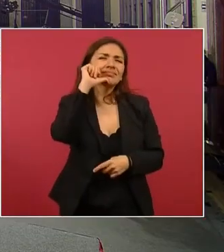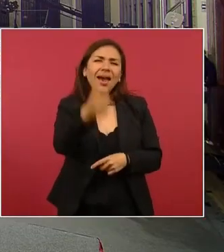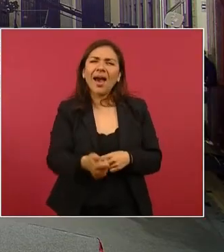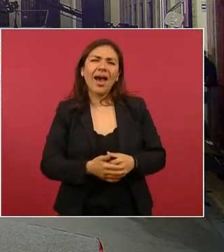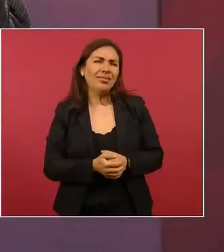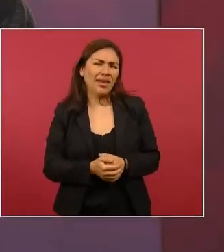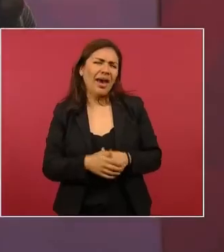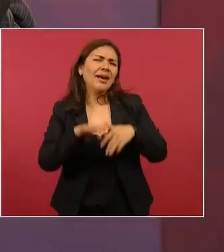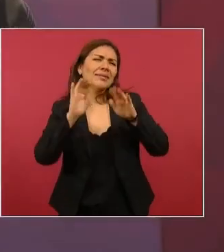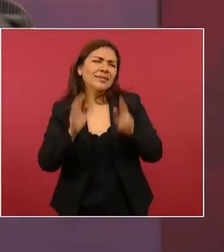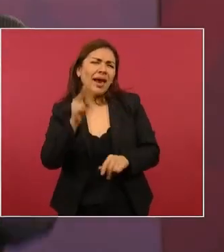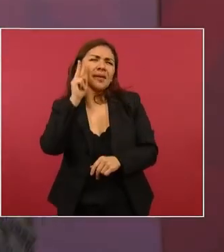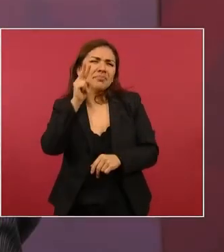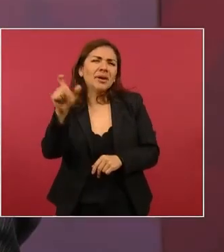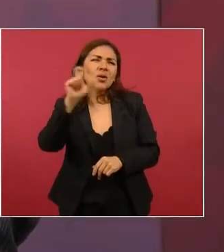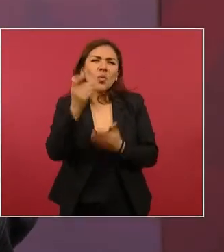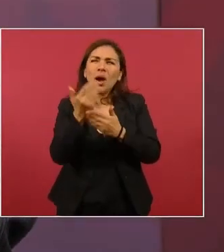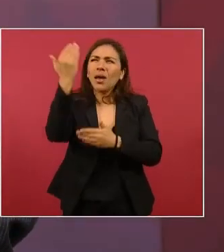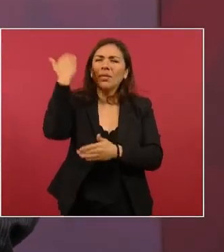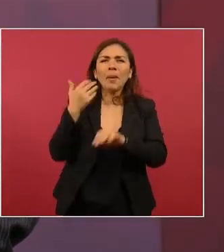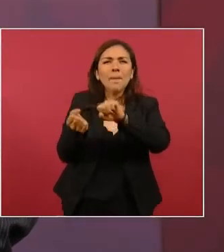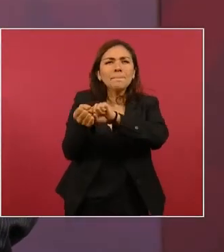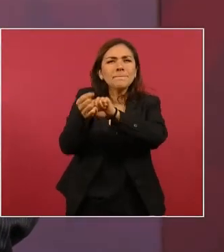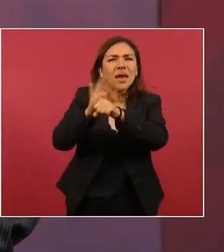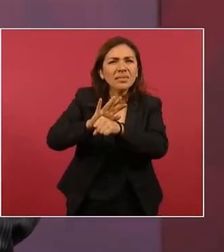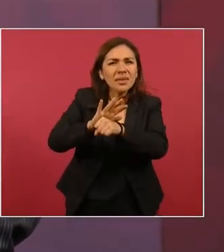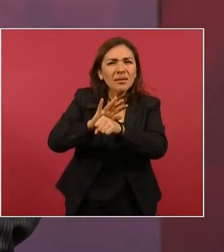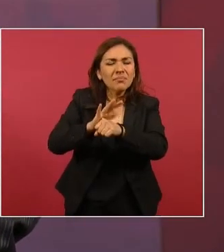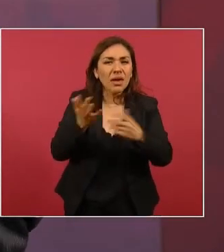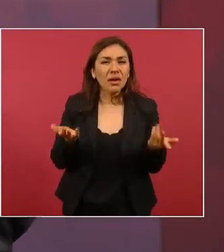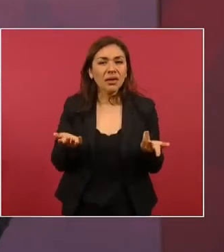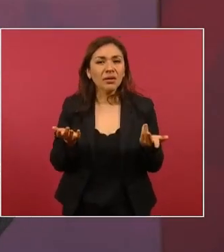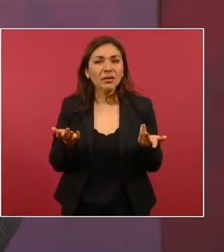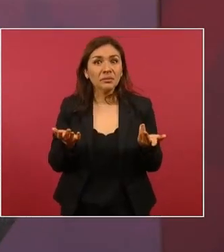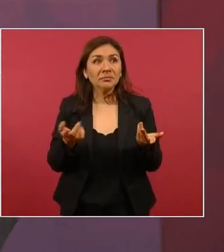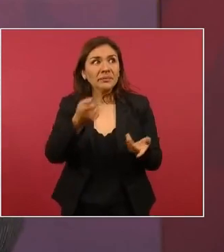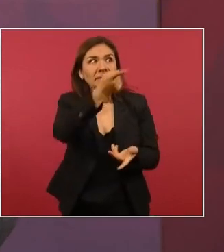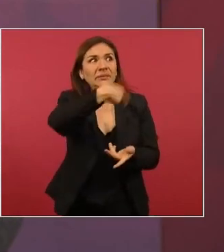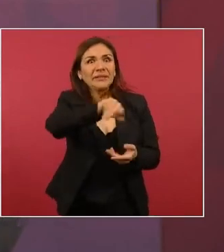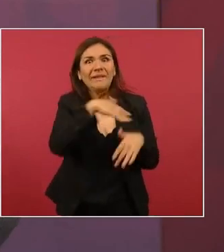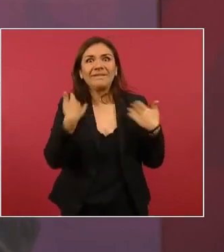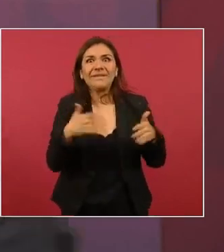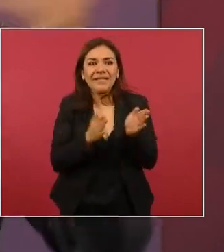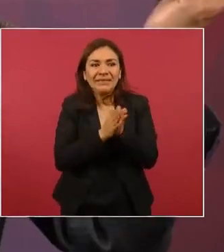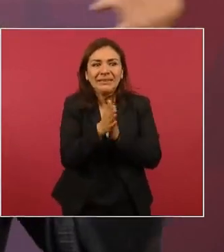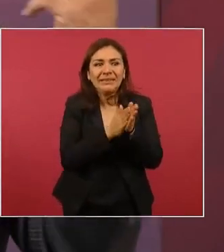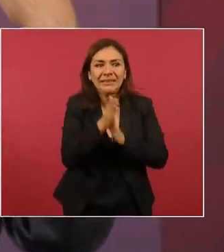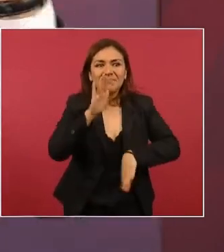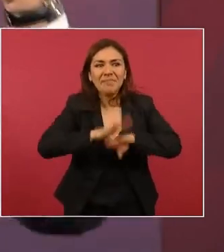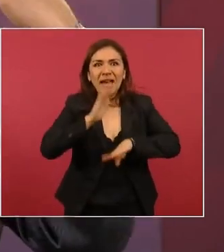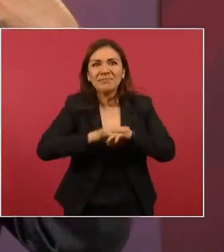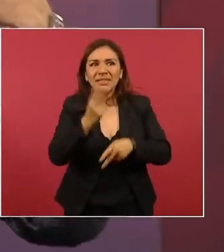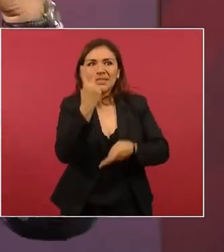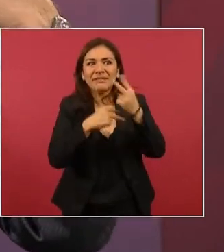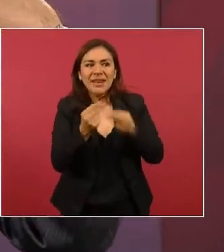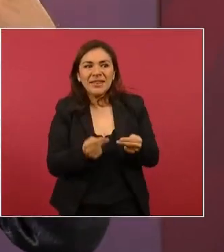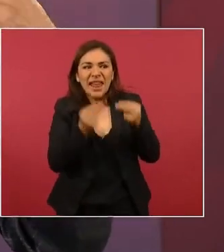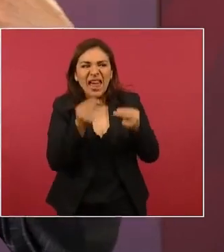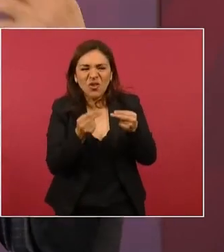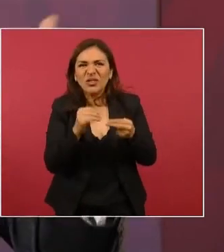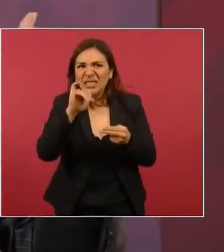lo vimos cuando la pandemia, se frotaban las manos porque querían que